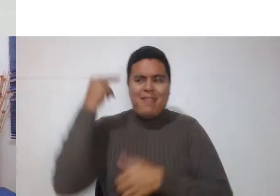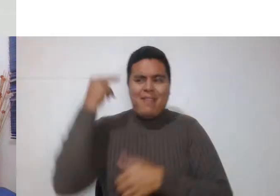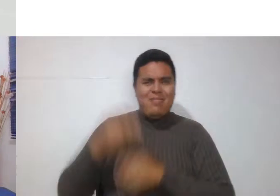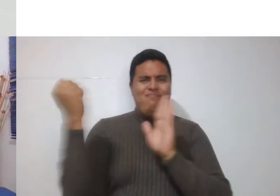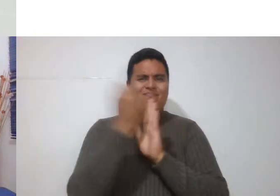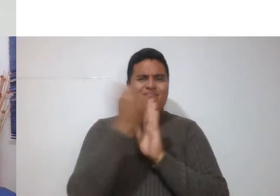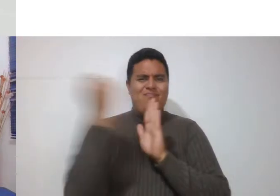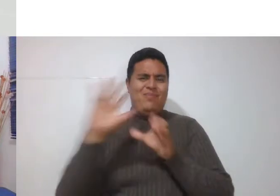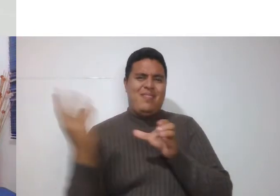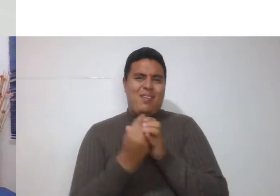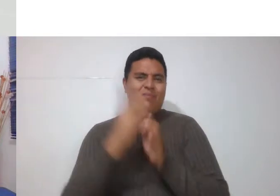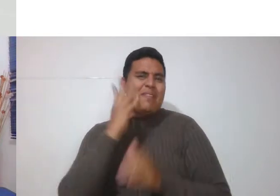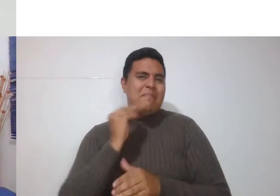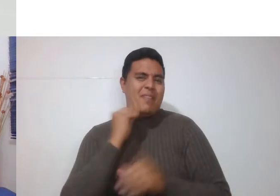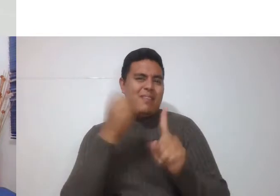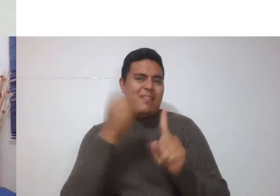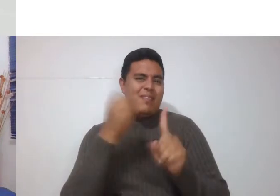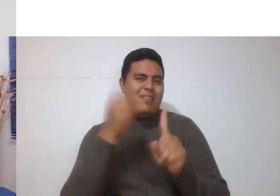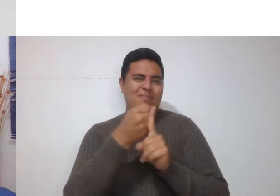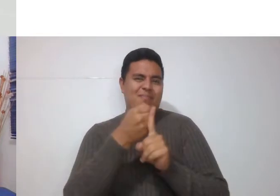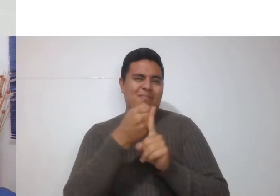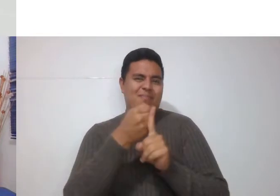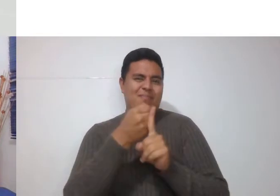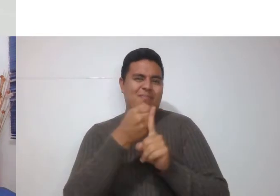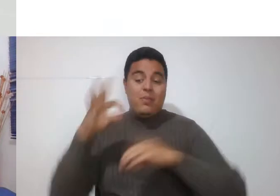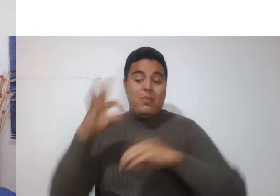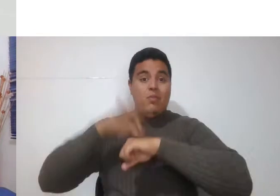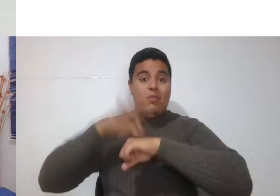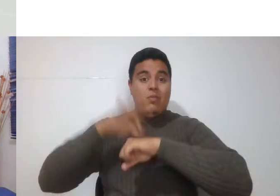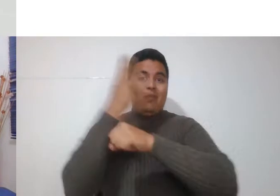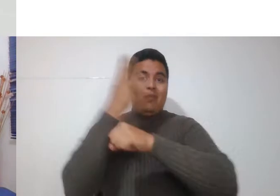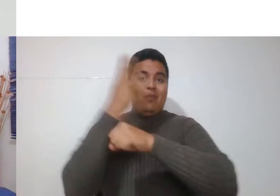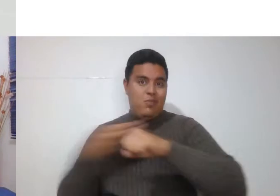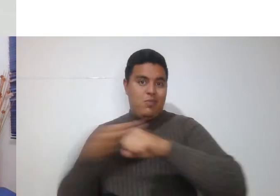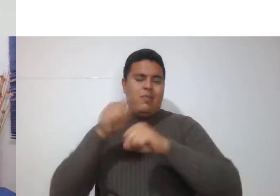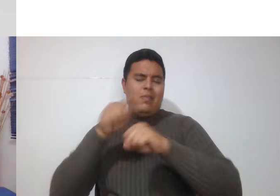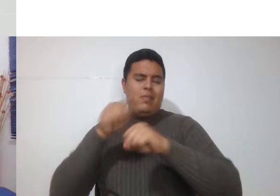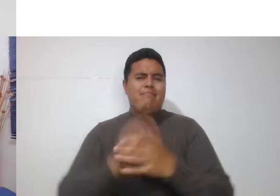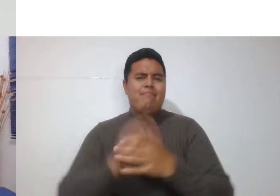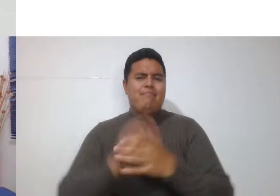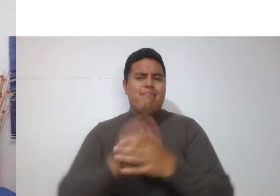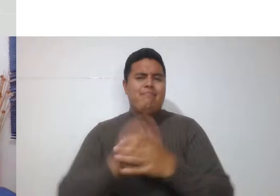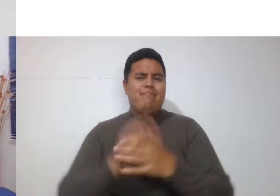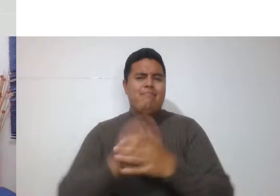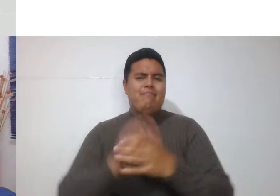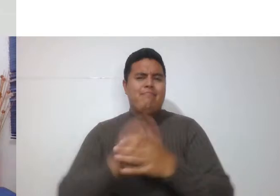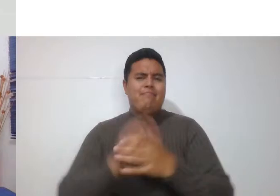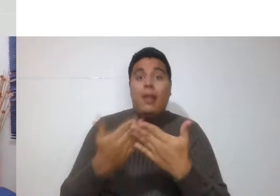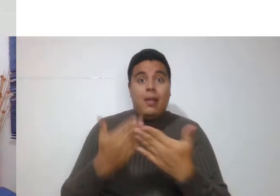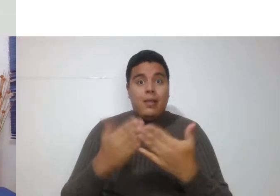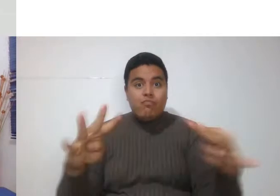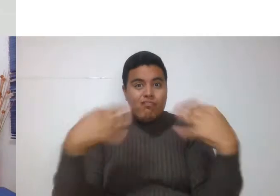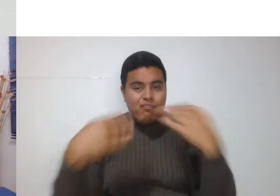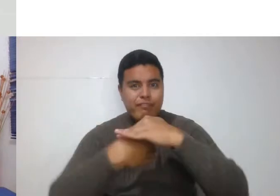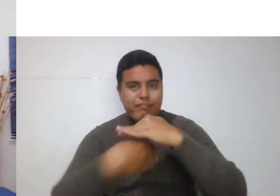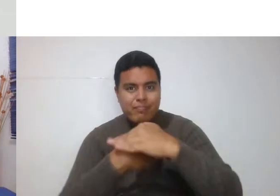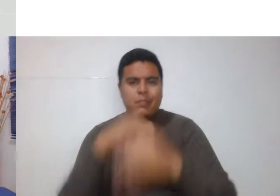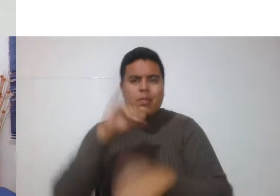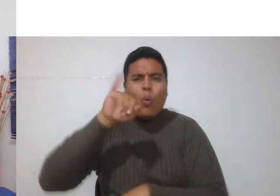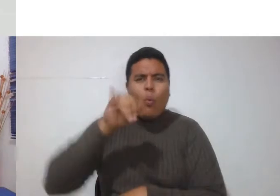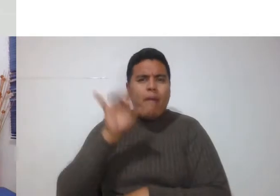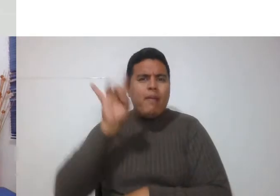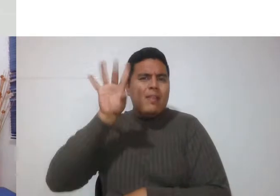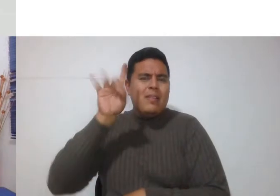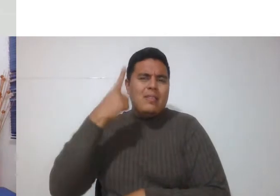inclusivo desde la Fundación Nuevo Horizonte, saludándolos a todos ustedes y muchísimas gracias por estar conectados aquí los jueves cada 15 días